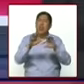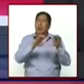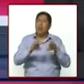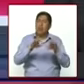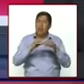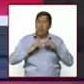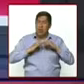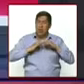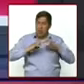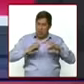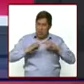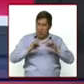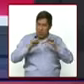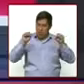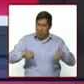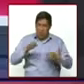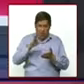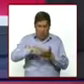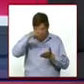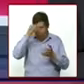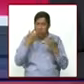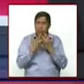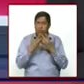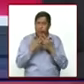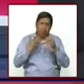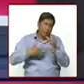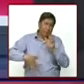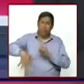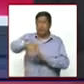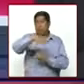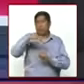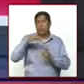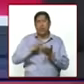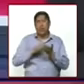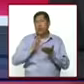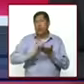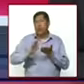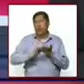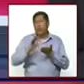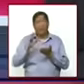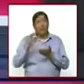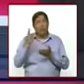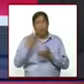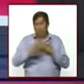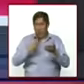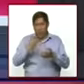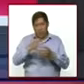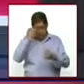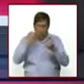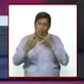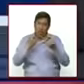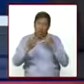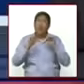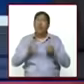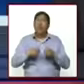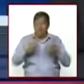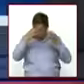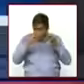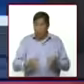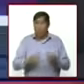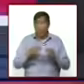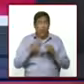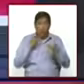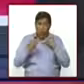especialmente en la capacidad de los sistemas para aprender y adaptarse a su entorno. Esto permitirá que no solo procese información, sino que pueda tomar